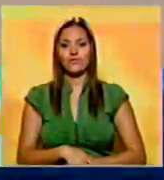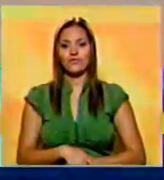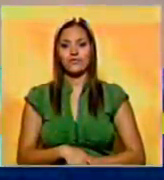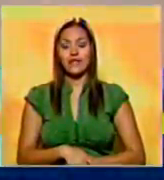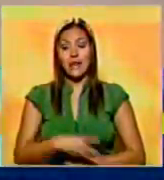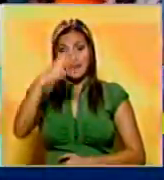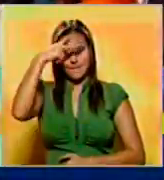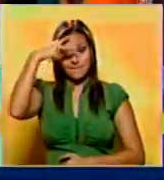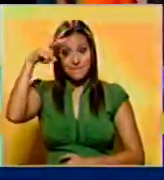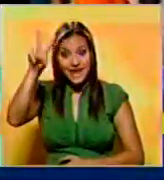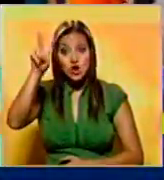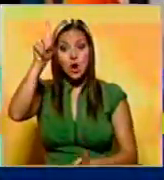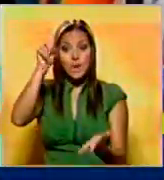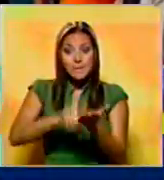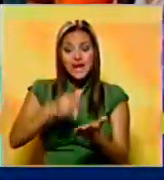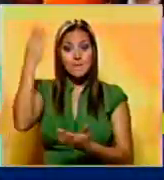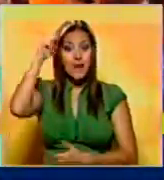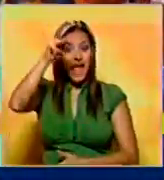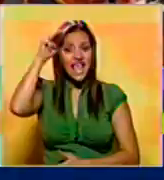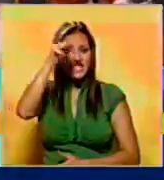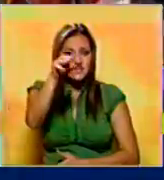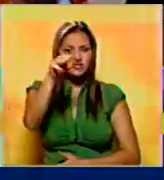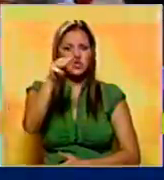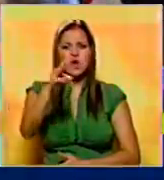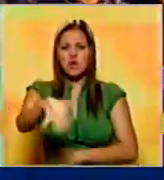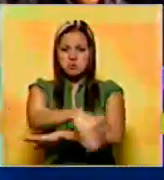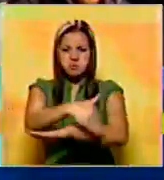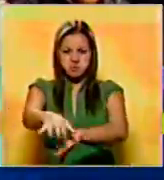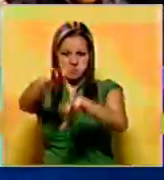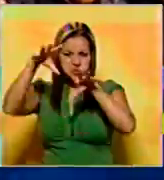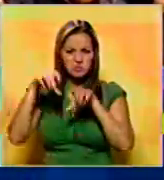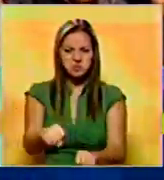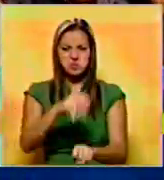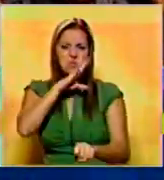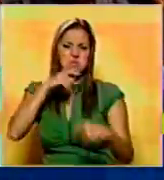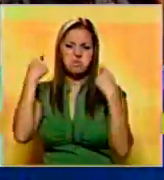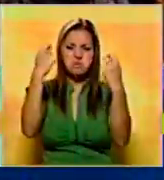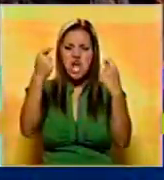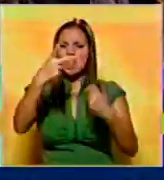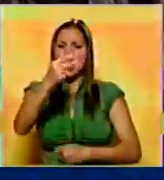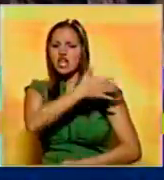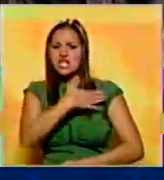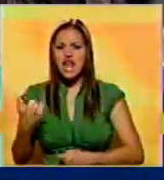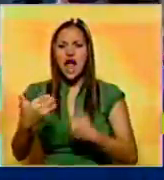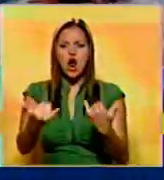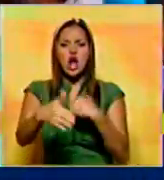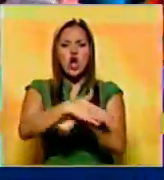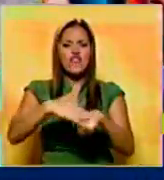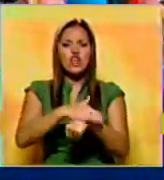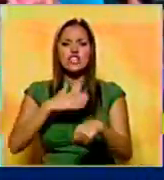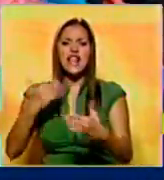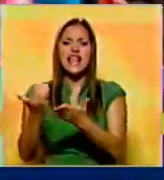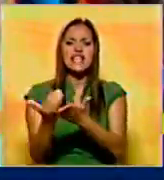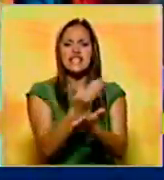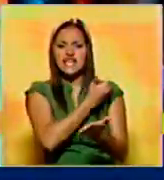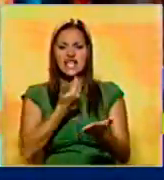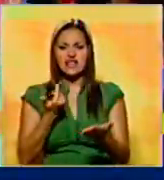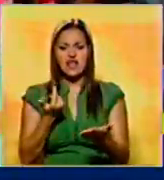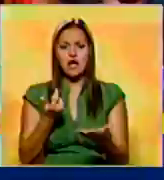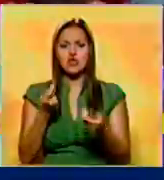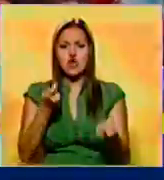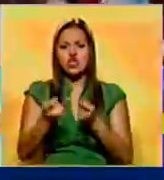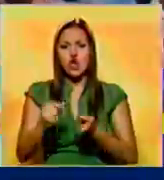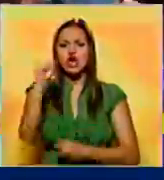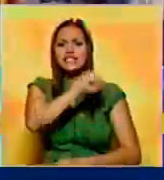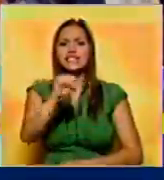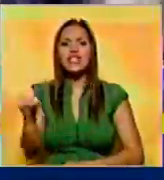En México, miles de maestros tomaron las calles en rechazo a las reformas del gobierno que plantean quitar parte del control sindical